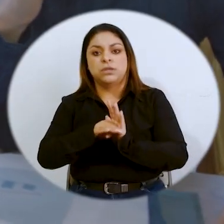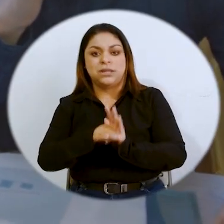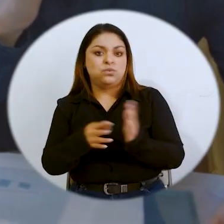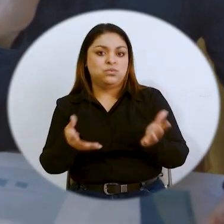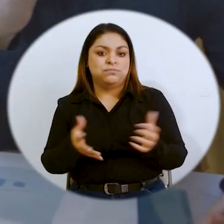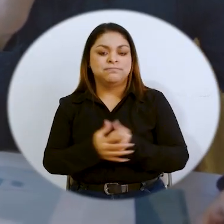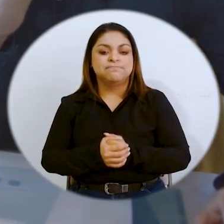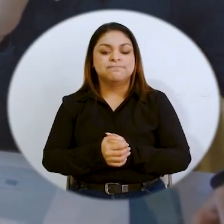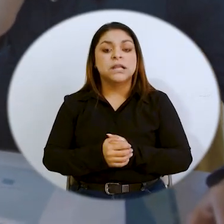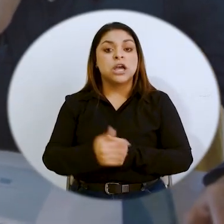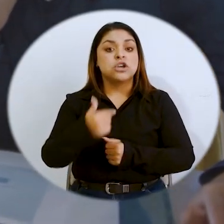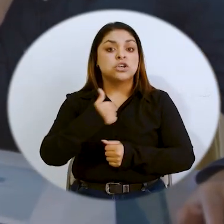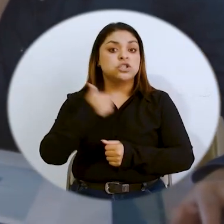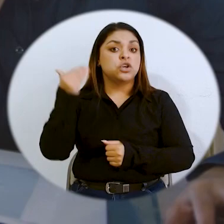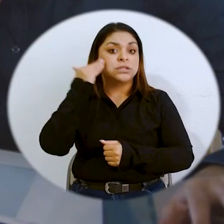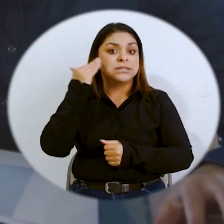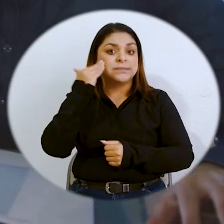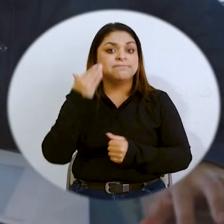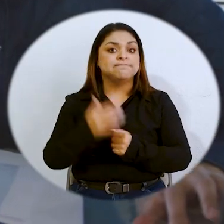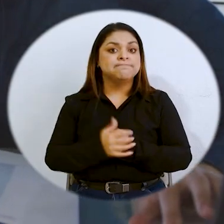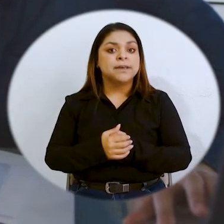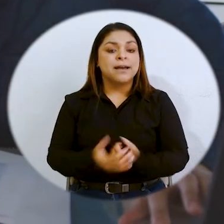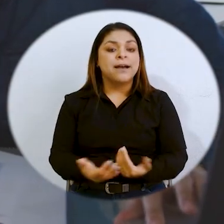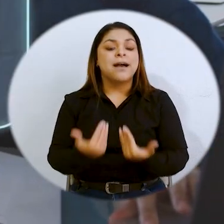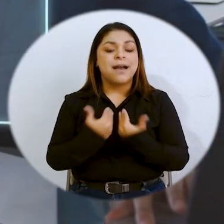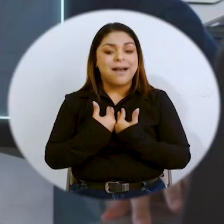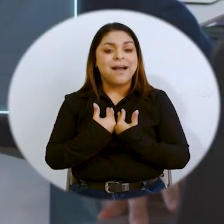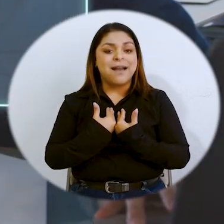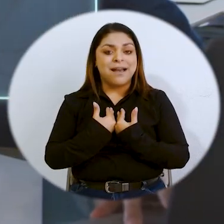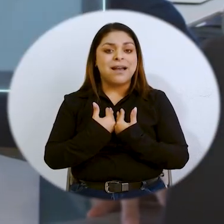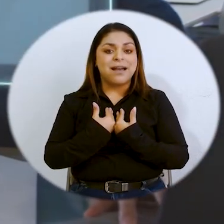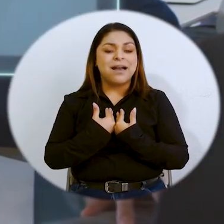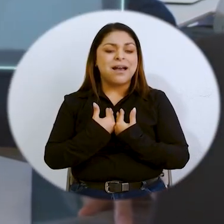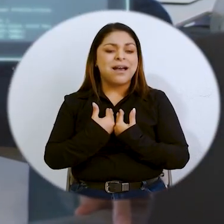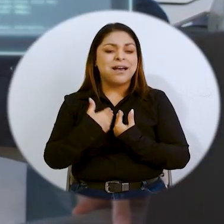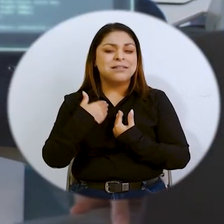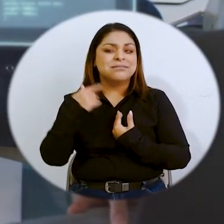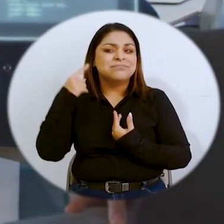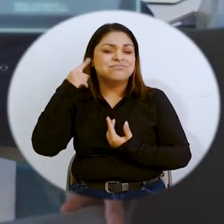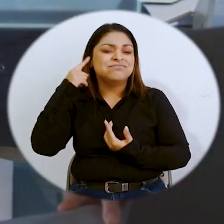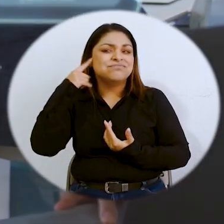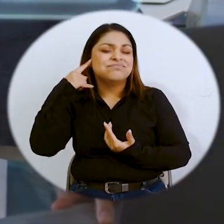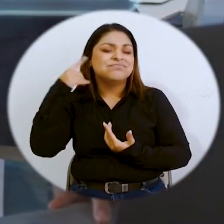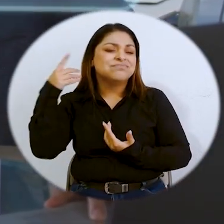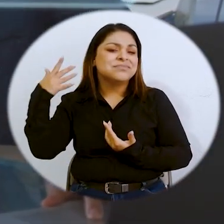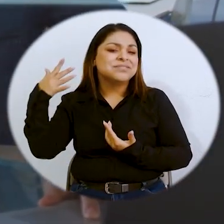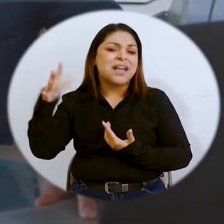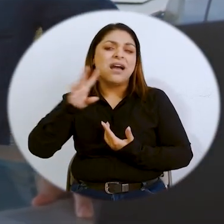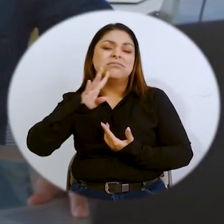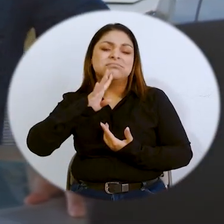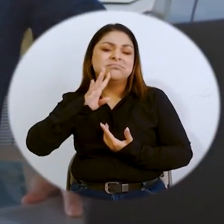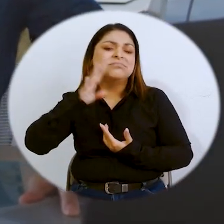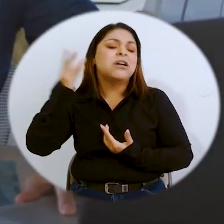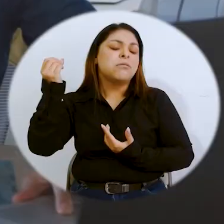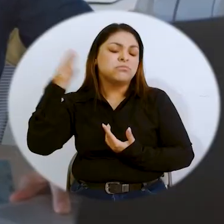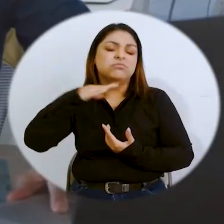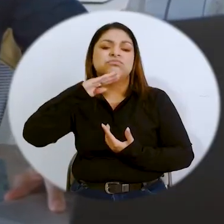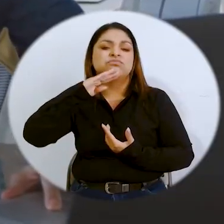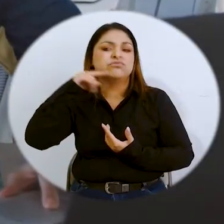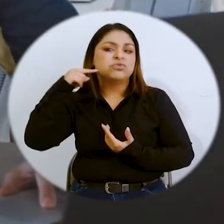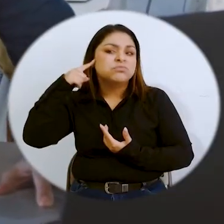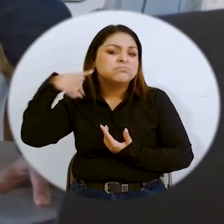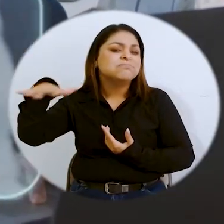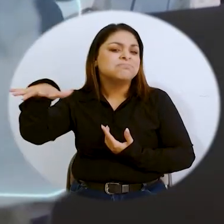de empresas, este tipo de modelos. Yo sé, porque hay corrientes, inclusive dentro del Congreso lo he escuchado en estos años,